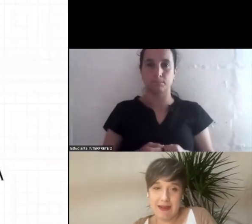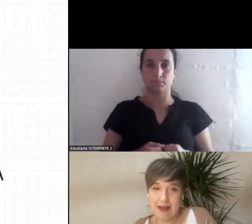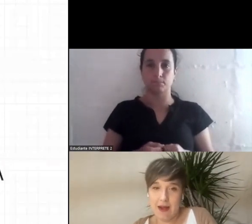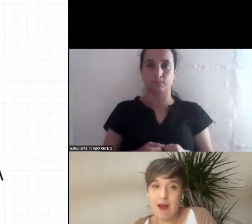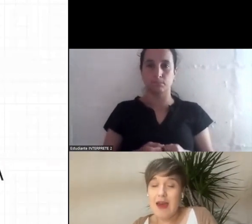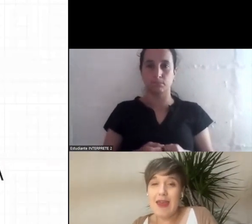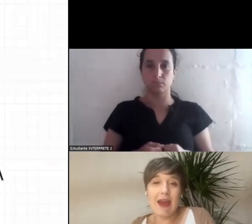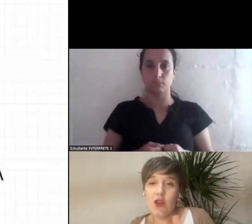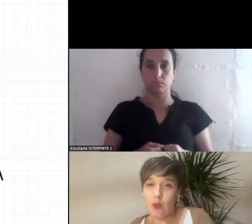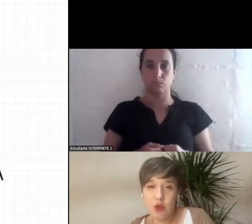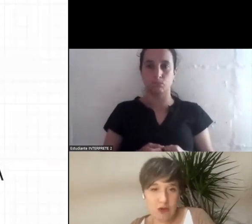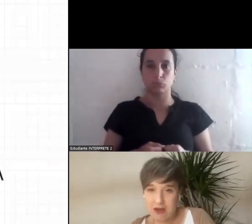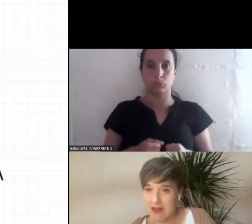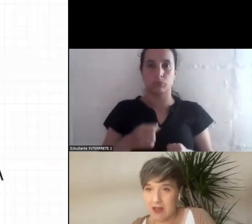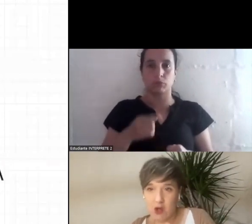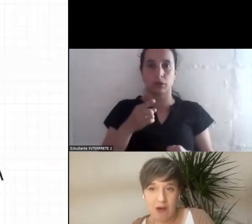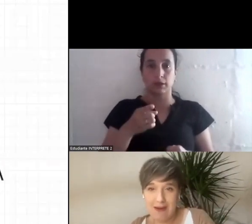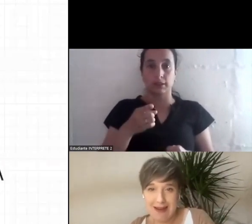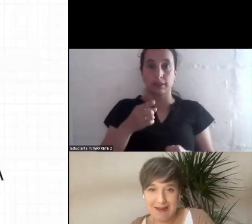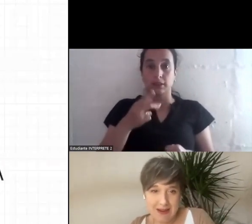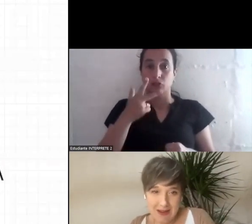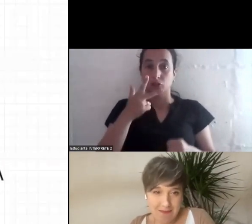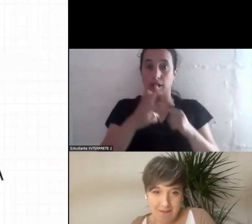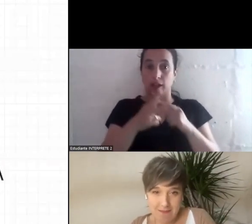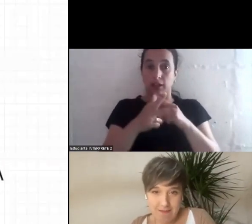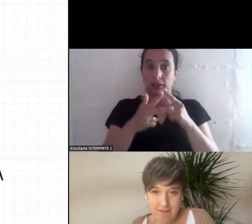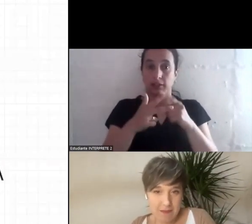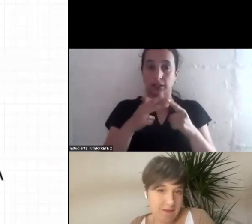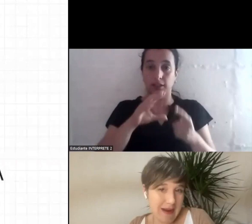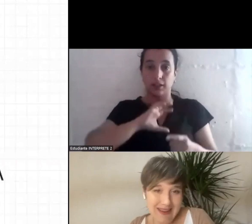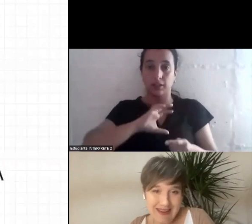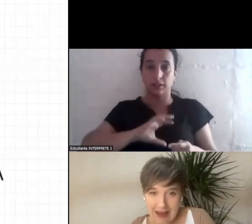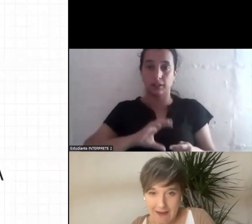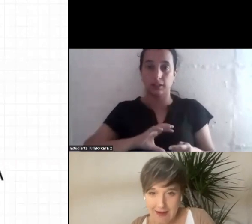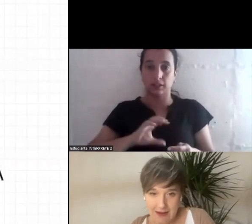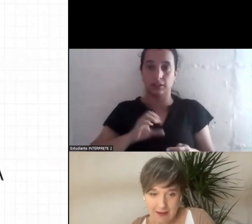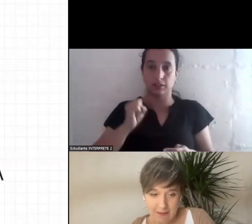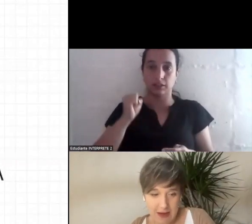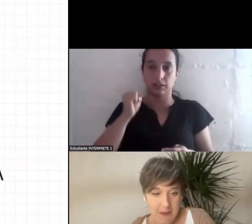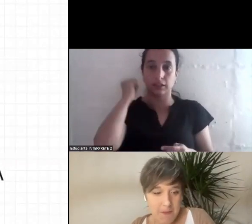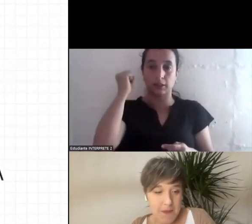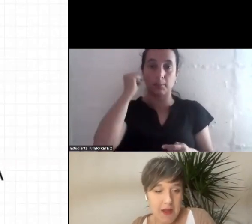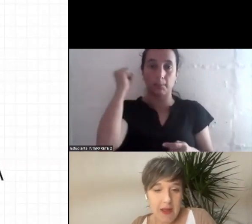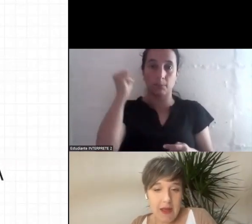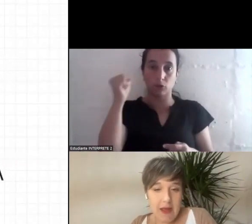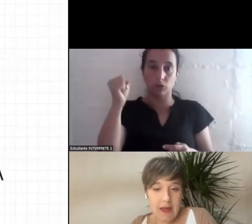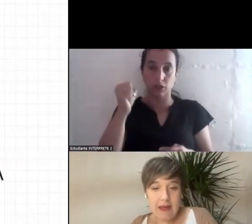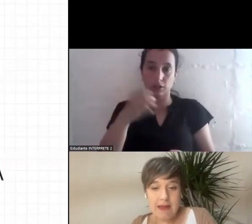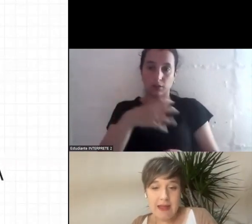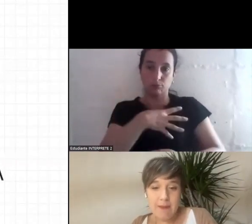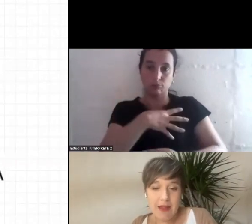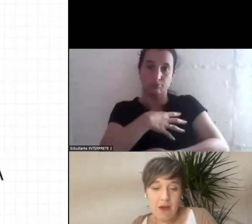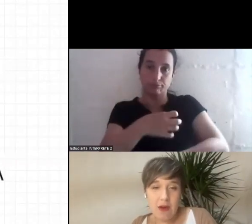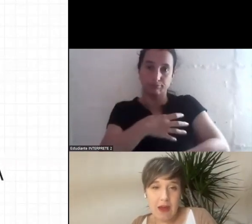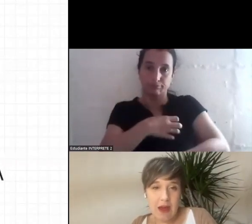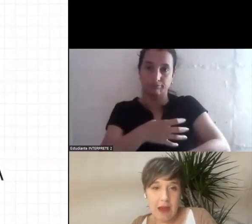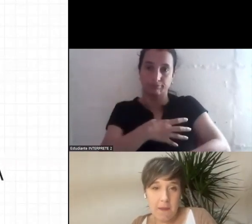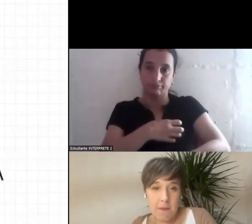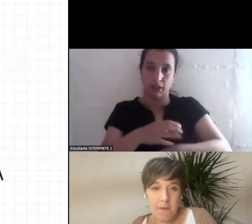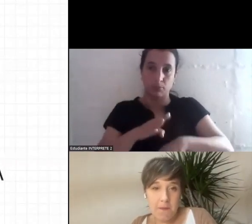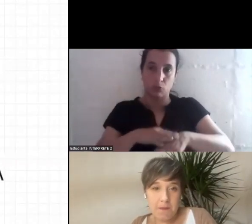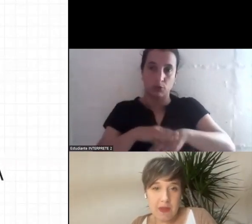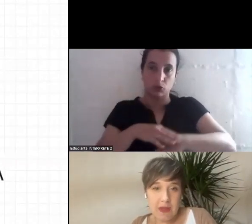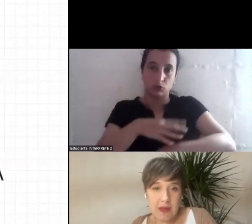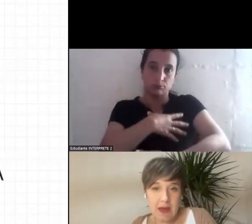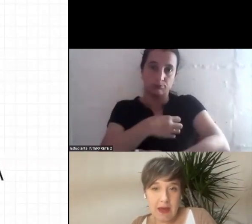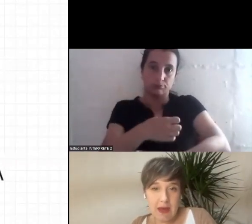lactancia materna. Y aquí os he puesto tres, que son las tres más destacables, ¿vale? Siempre digo